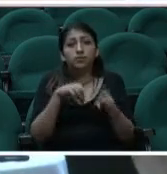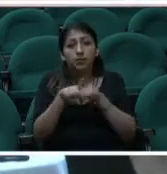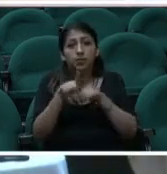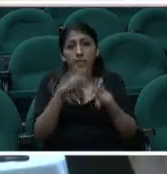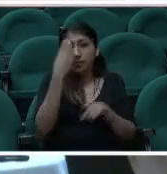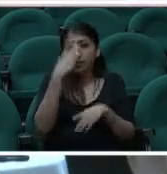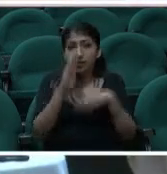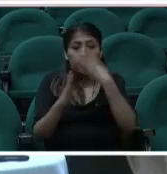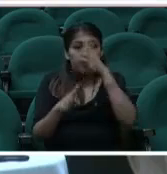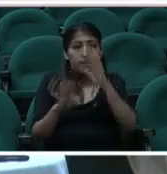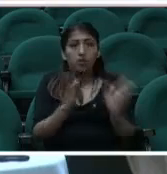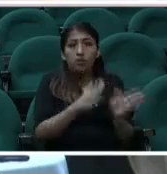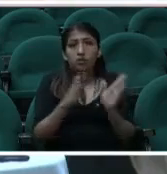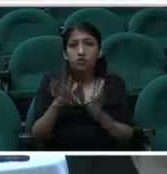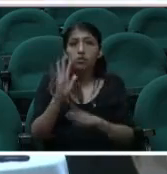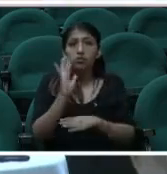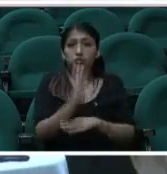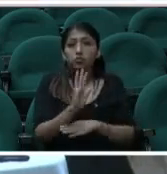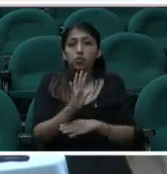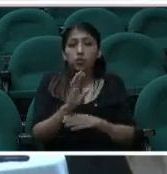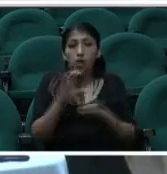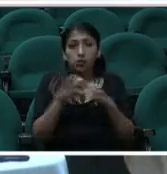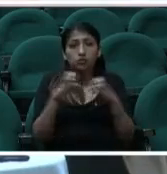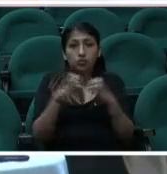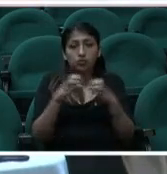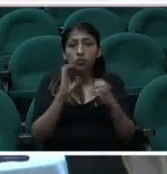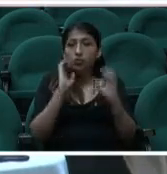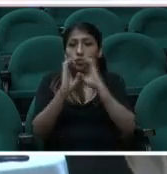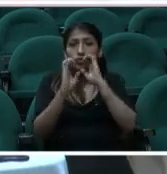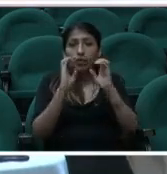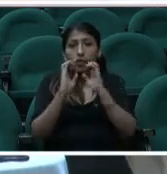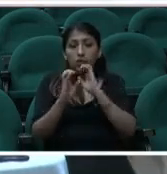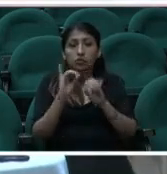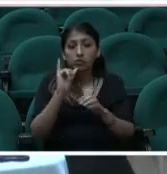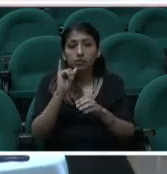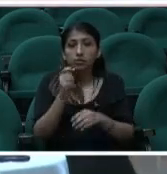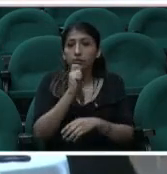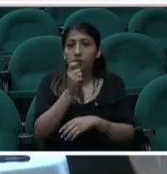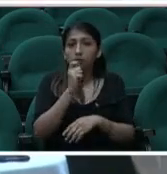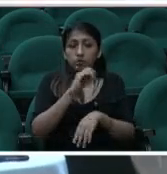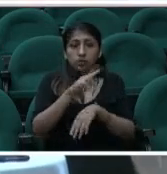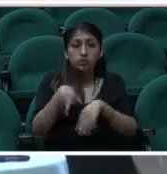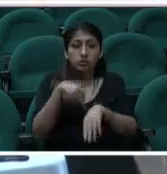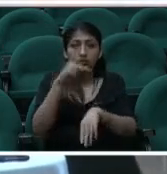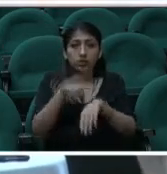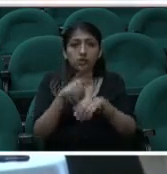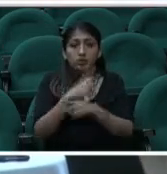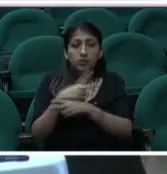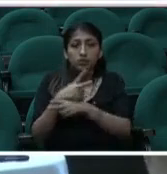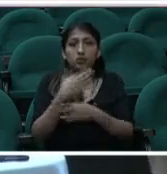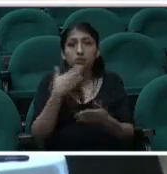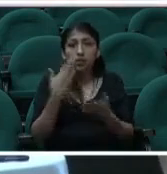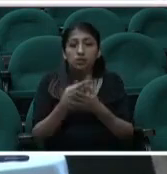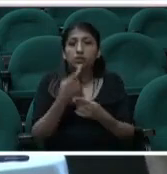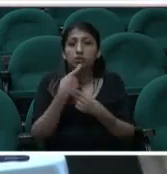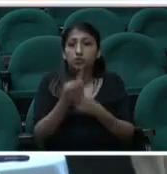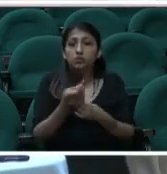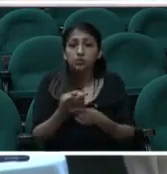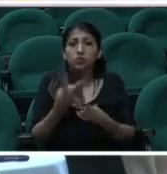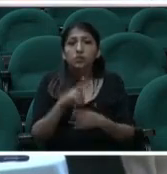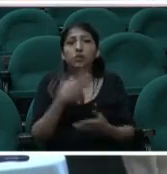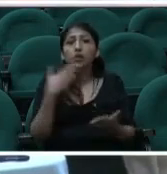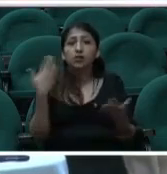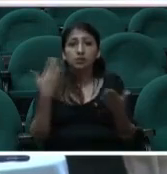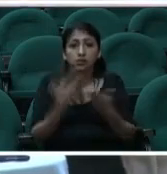frente a frente organizado por la asociación de comunicadores y periodistas profesionales de pastaza gracias a las respuestas como también